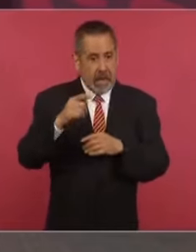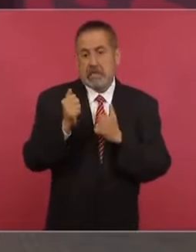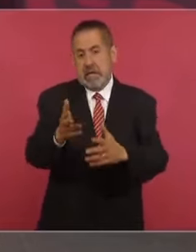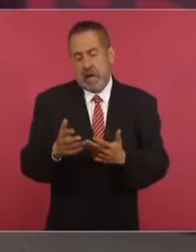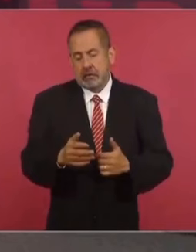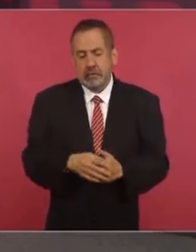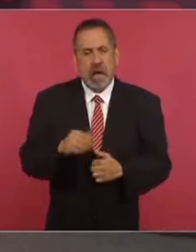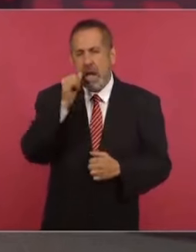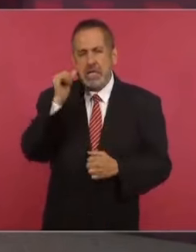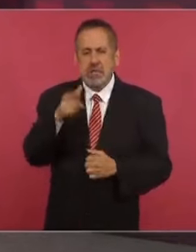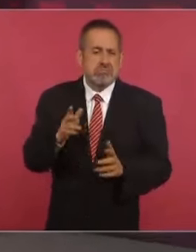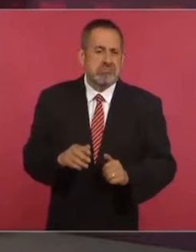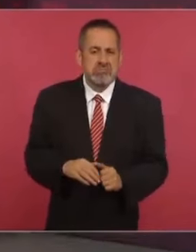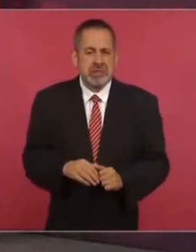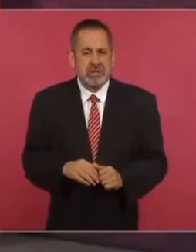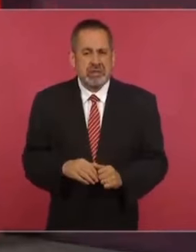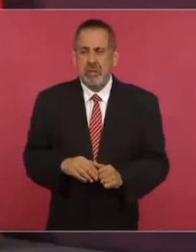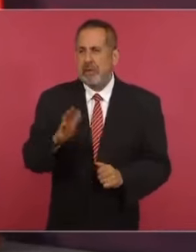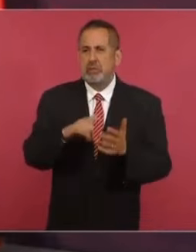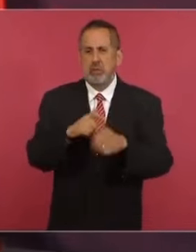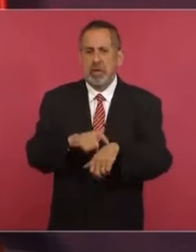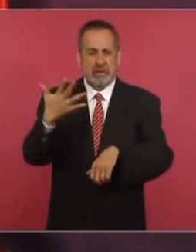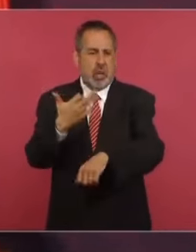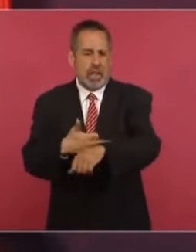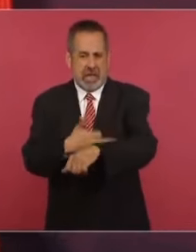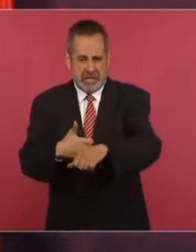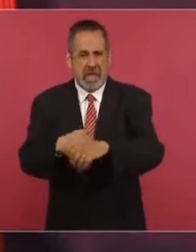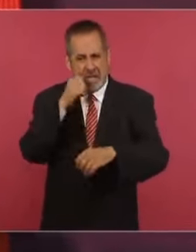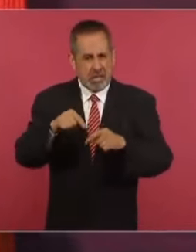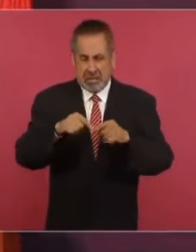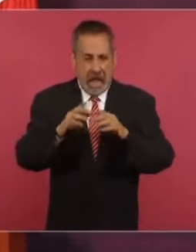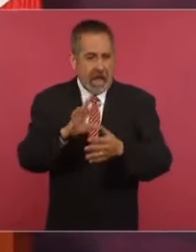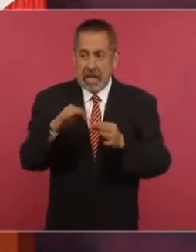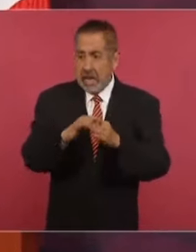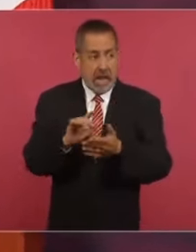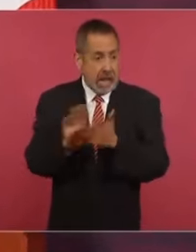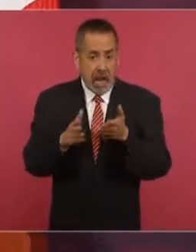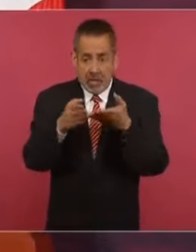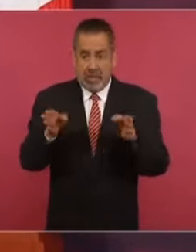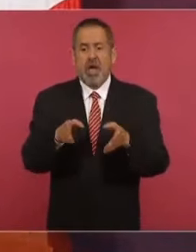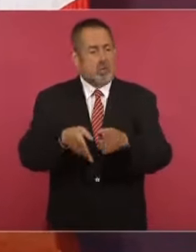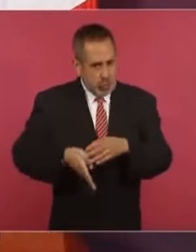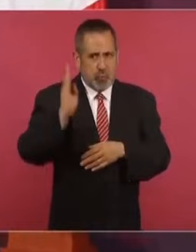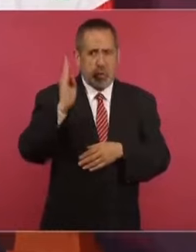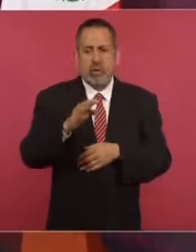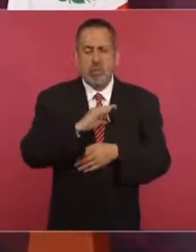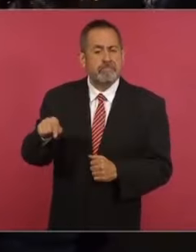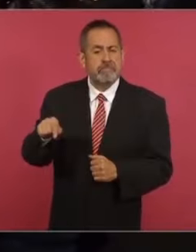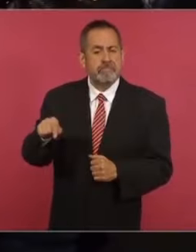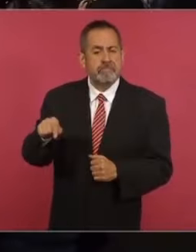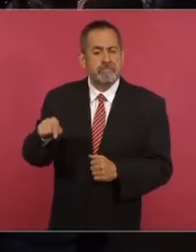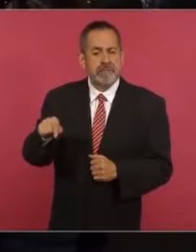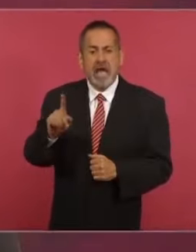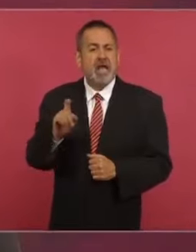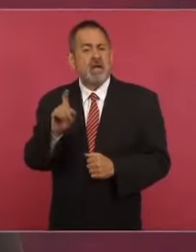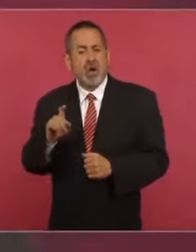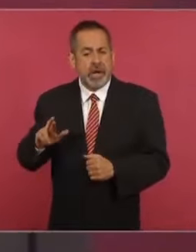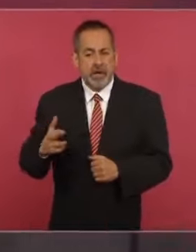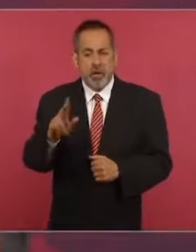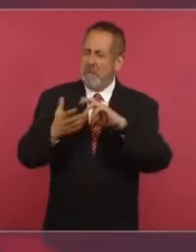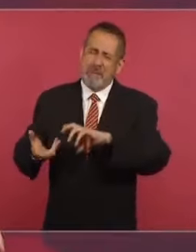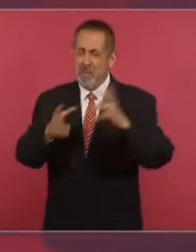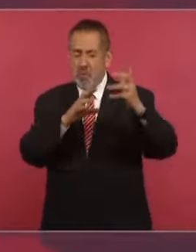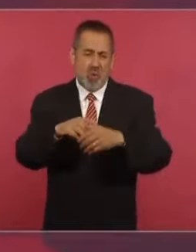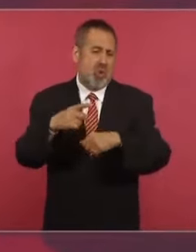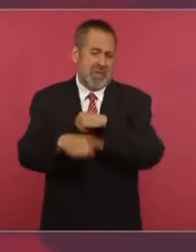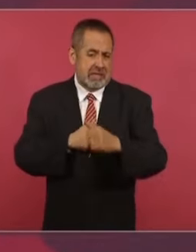Ayer, como a las 5 de la tarde, quedó ya abierta la autopista, como aquí se ha dicho, salió de cauce el río